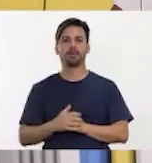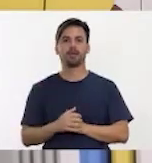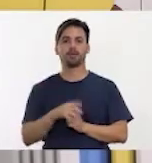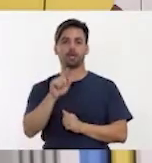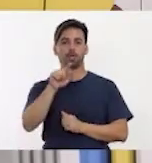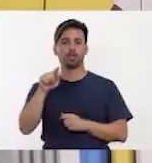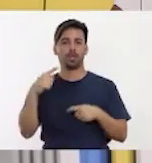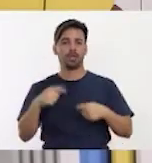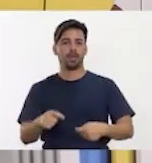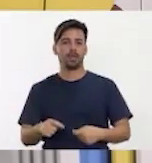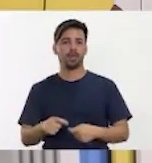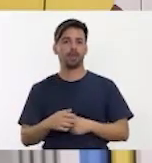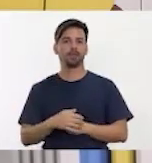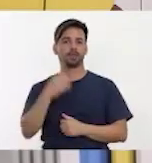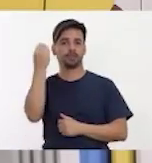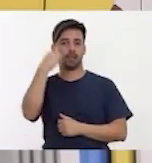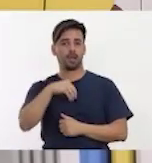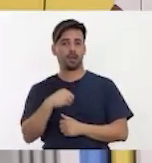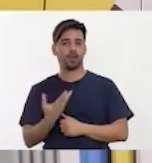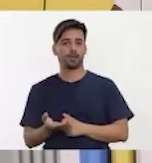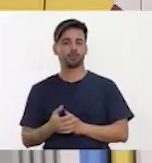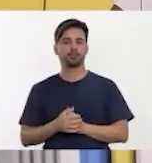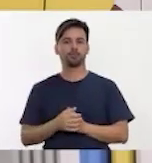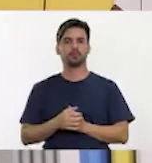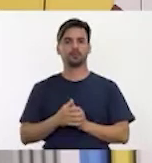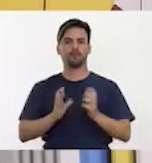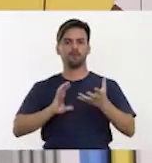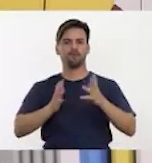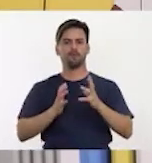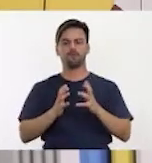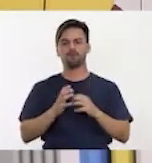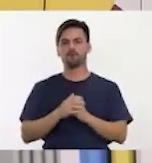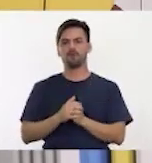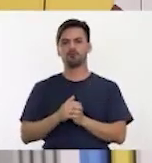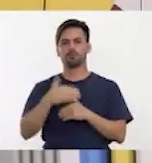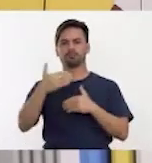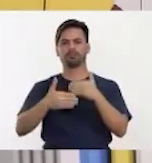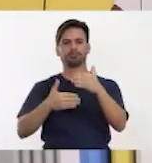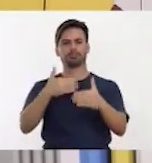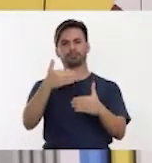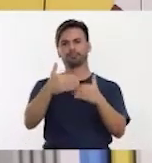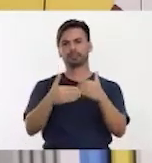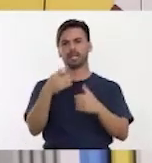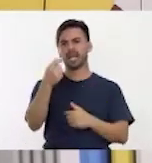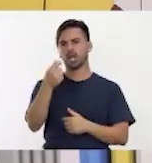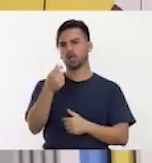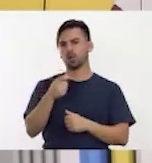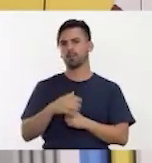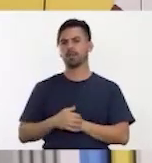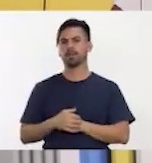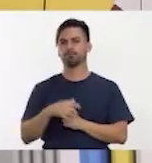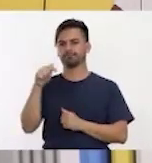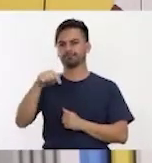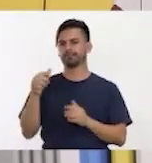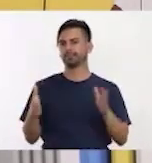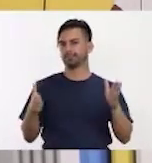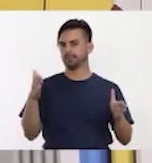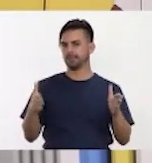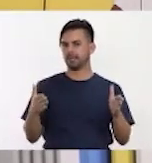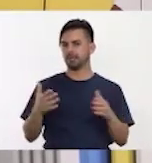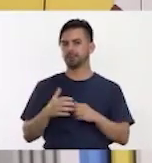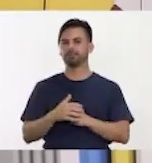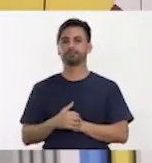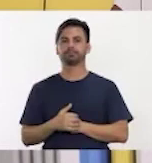Además, deben tener ustedes en cuenta los mecanismos económicos que se implementan en este periodo, tales como